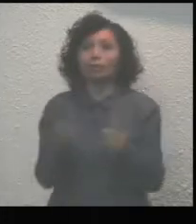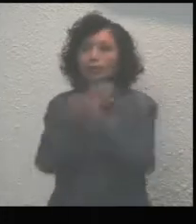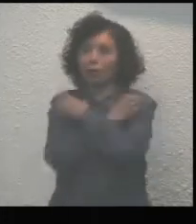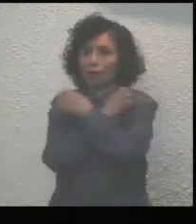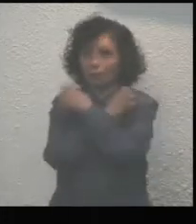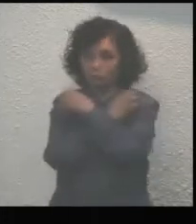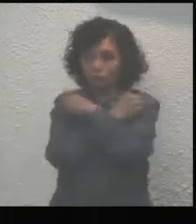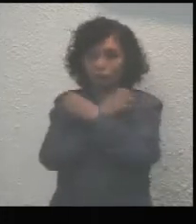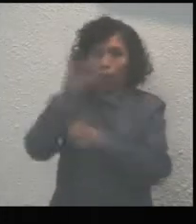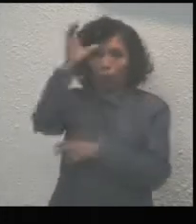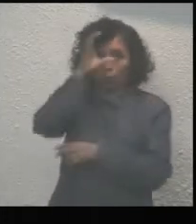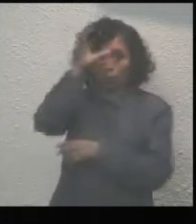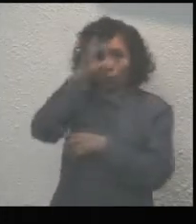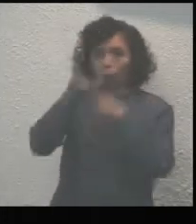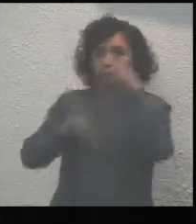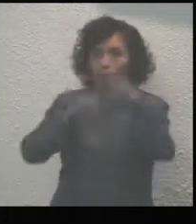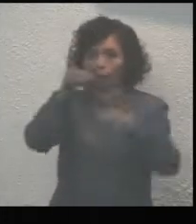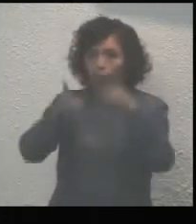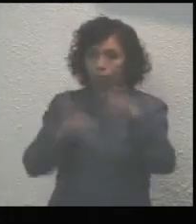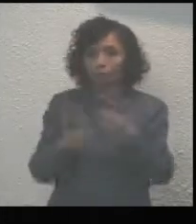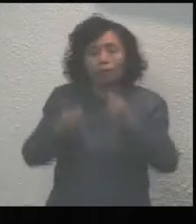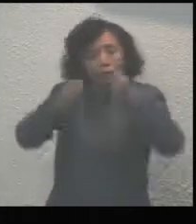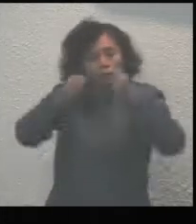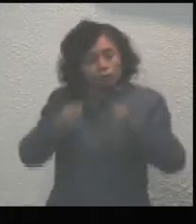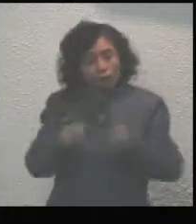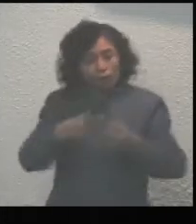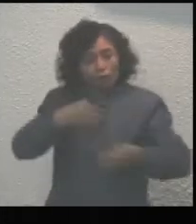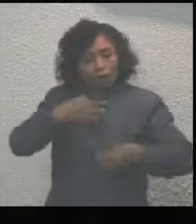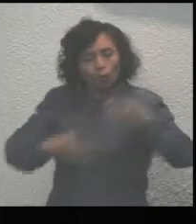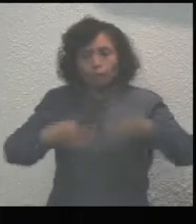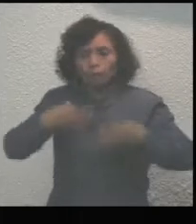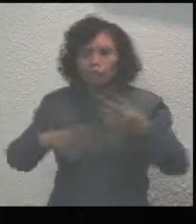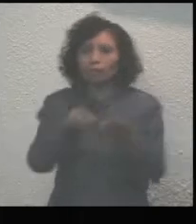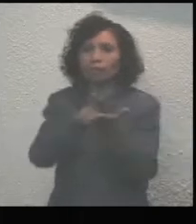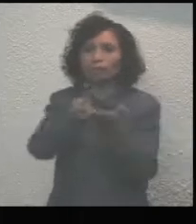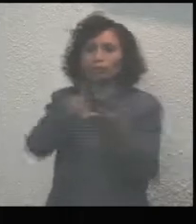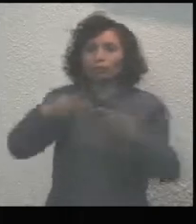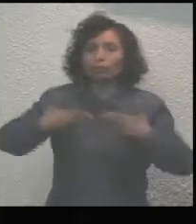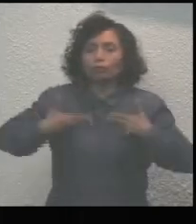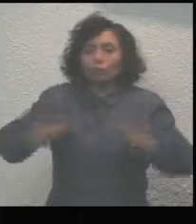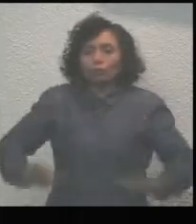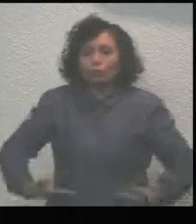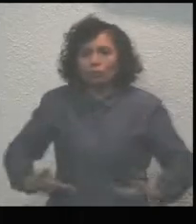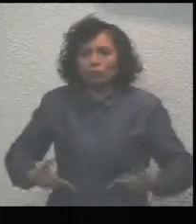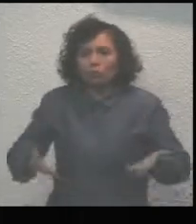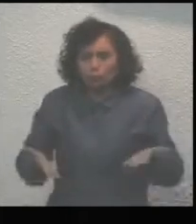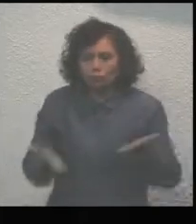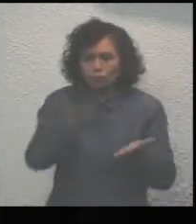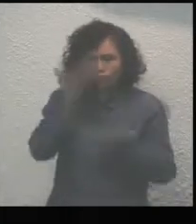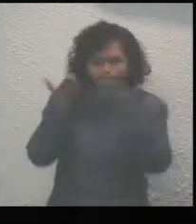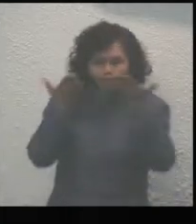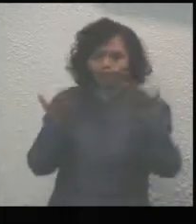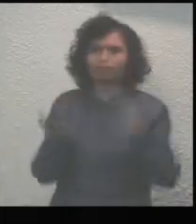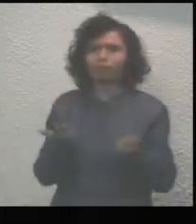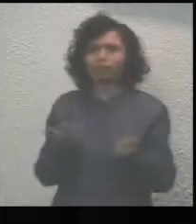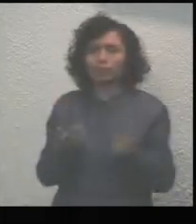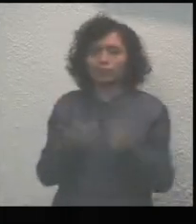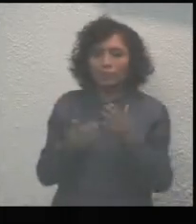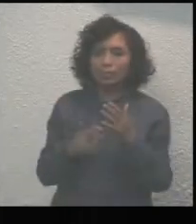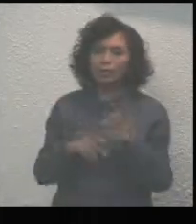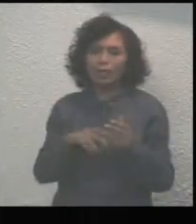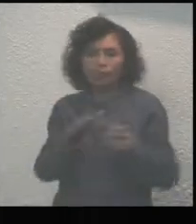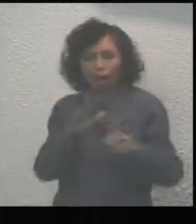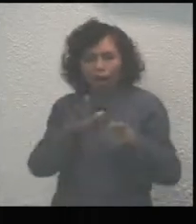educación, cultura y deporte, seguridad, justicia, derechos humanos, reparación de daño a víctimas y rendición